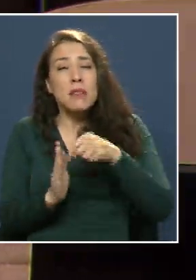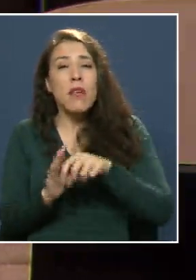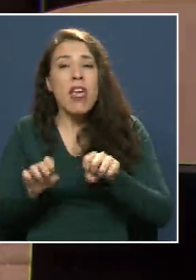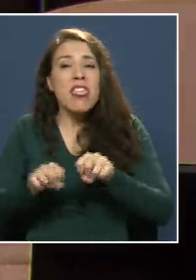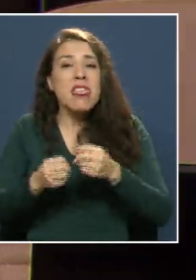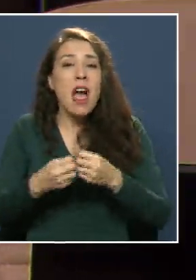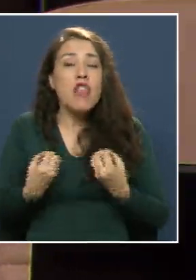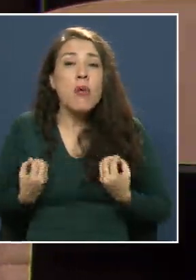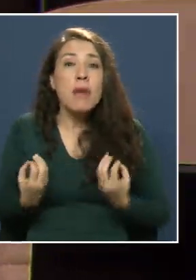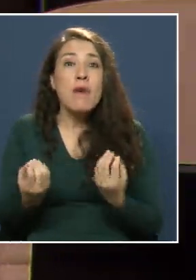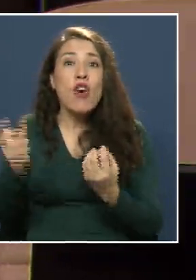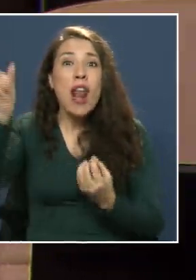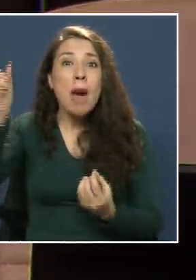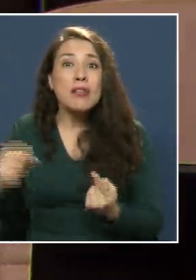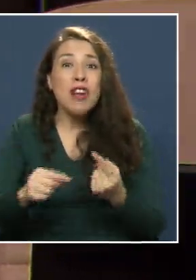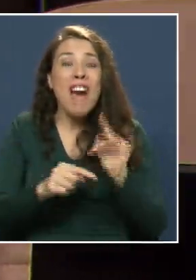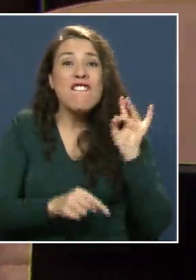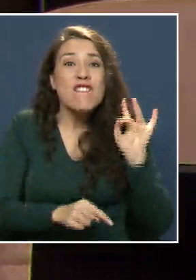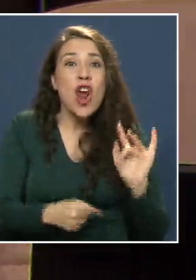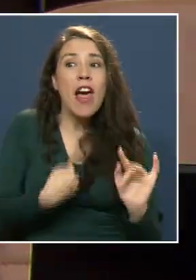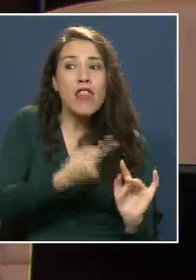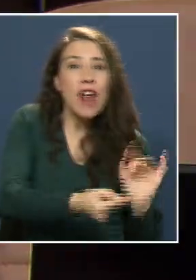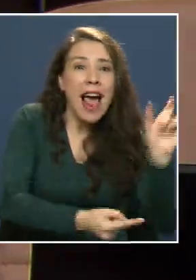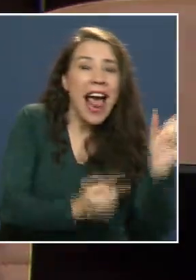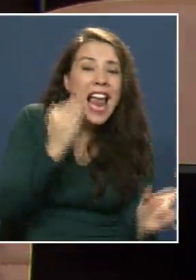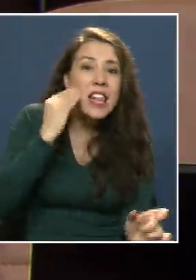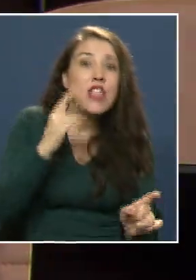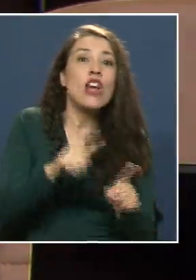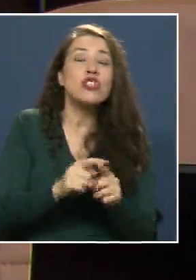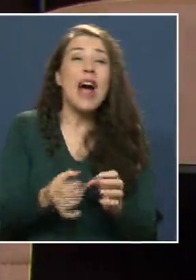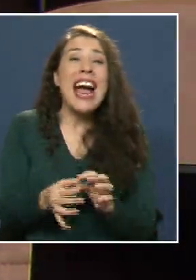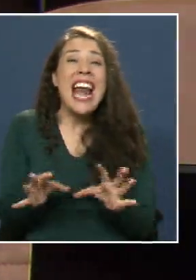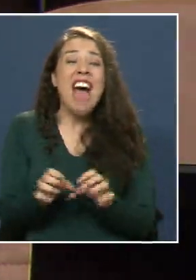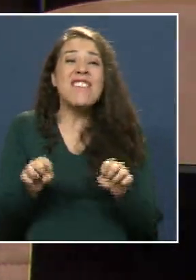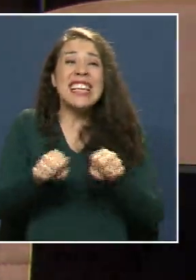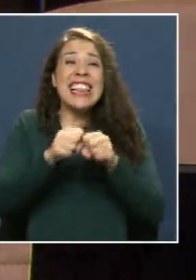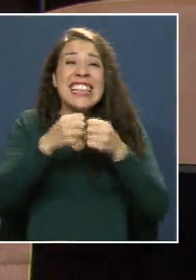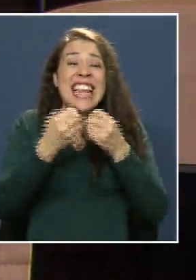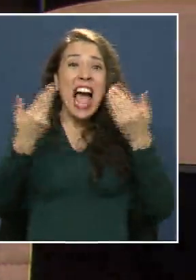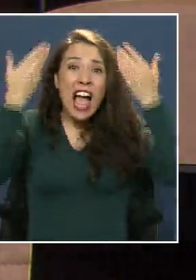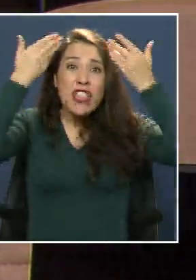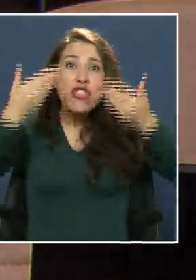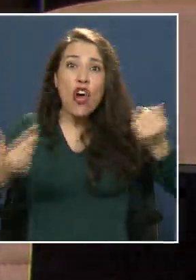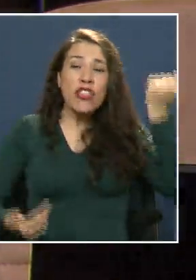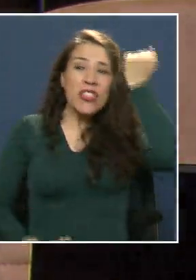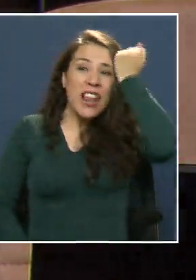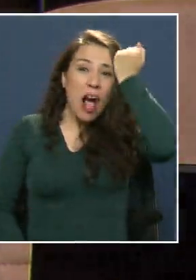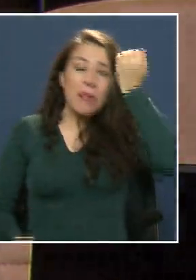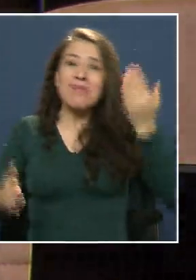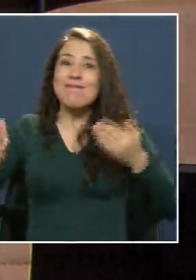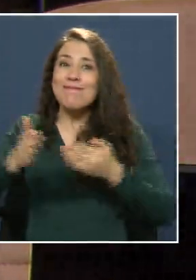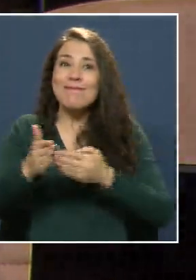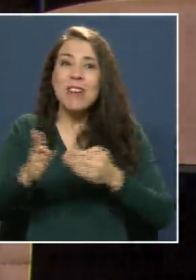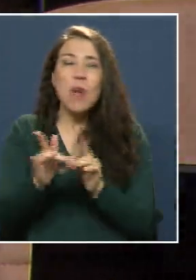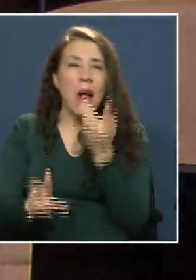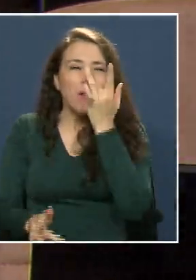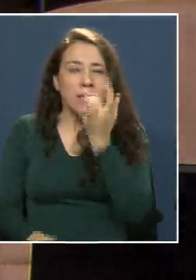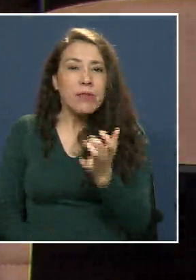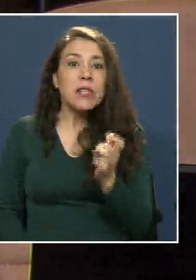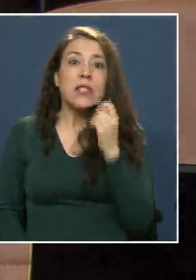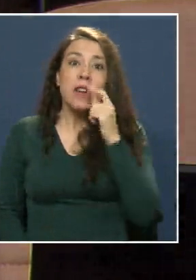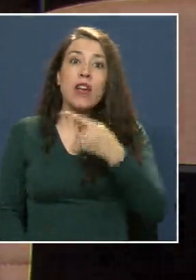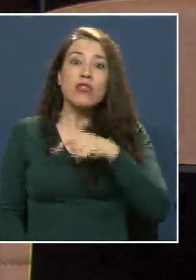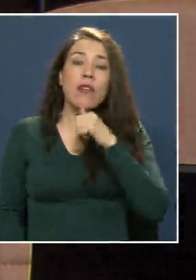ya causado por el violador y agravar el síndrome traumático y por ende obstaculizar deliberadamente, y en esto seríamos